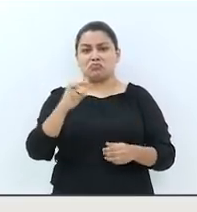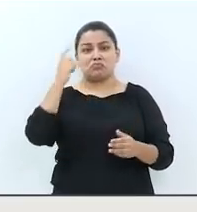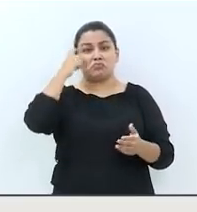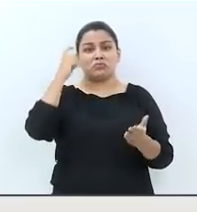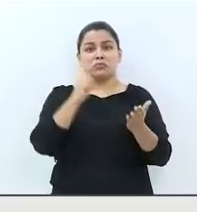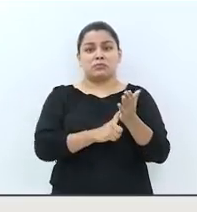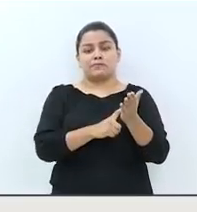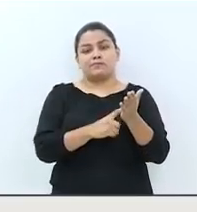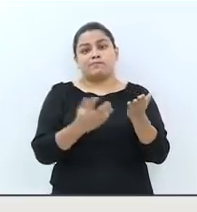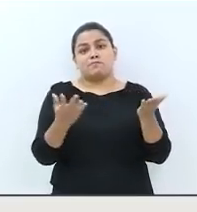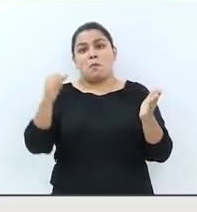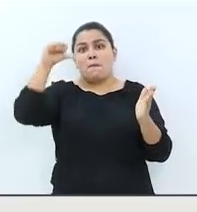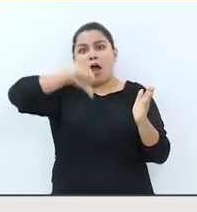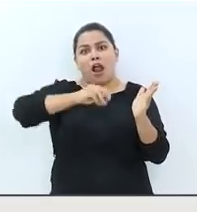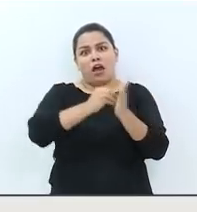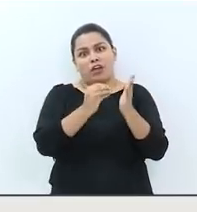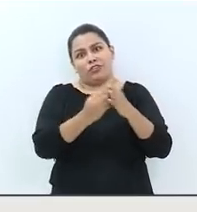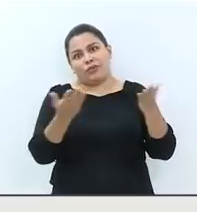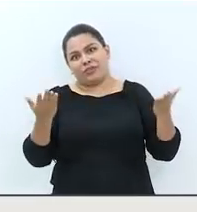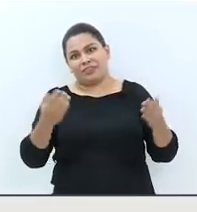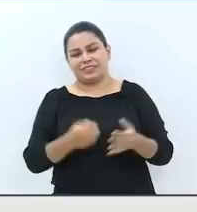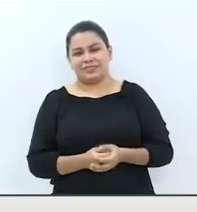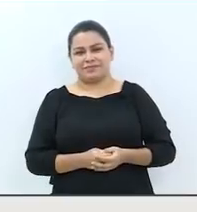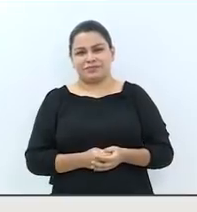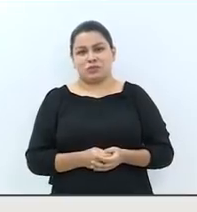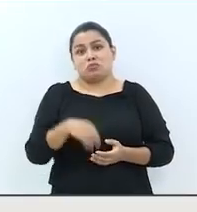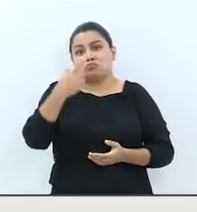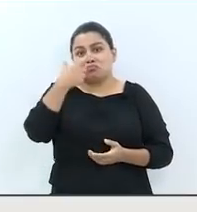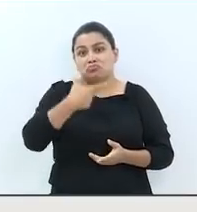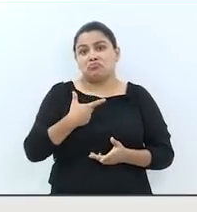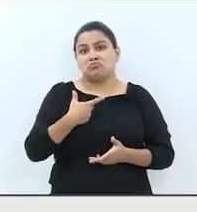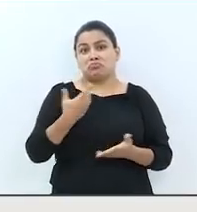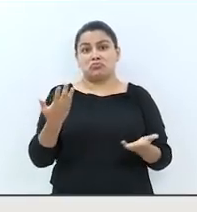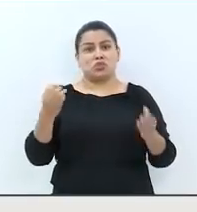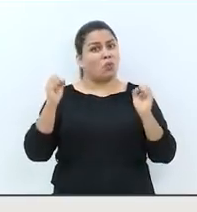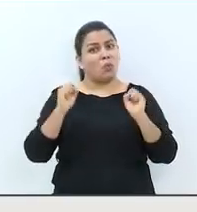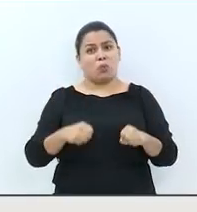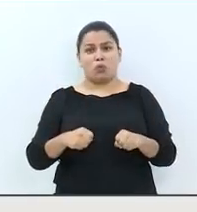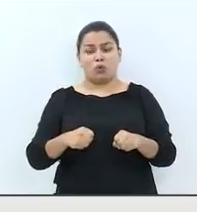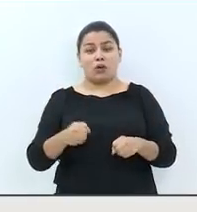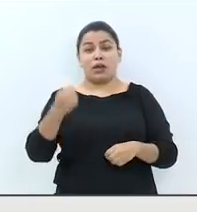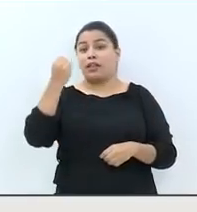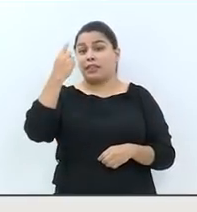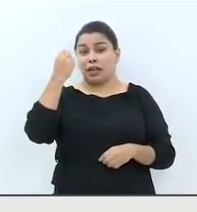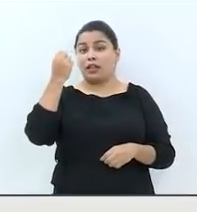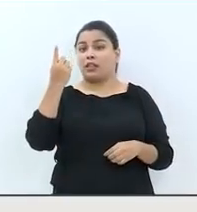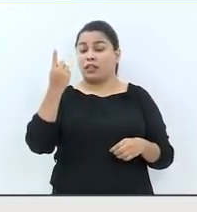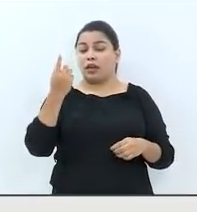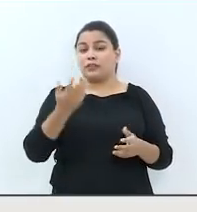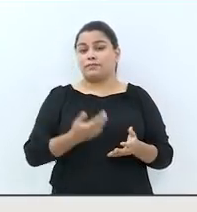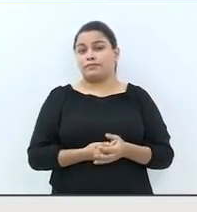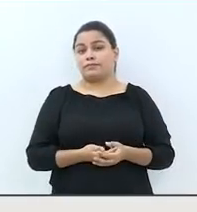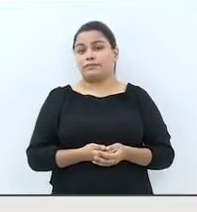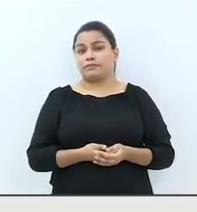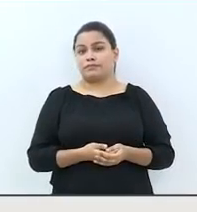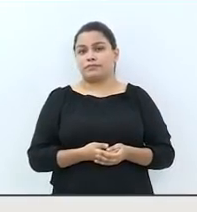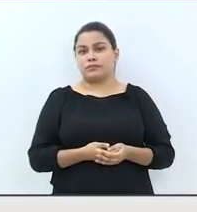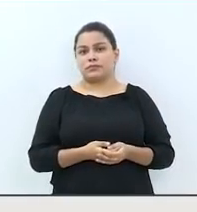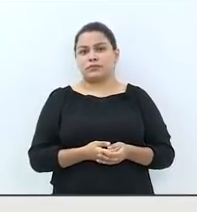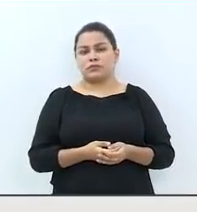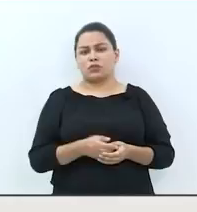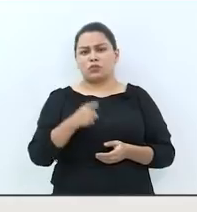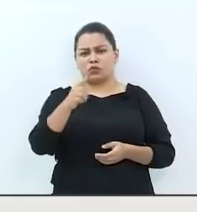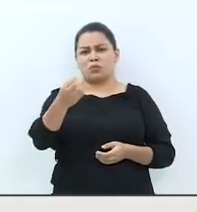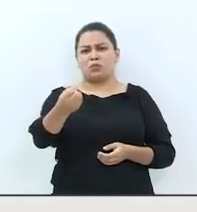veces. Dice, ¿cómo no te acordás? Bueno, porque en ese momento quizás andabas triste y no tuviste como el espacio para entender. Carlos, así como